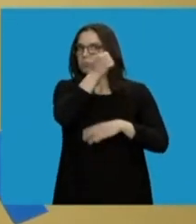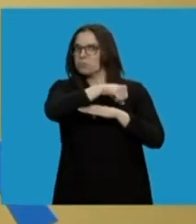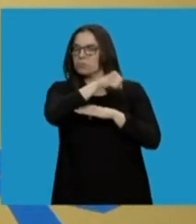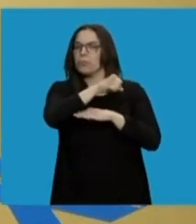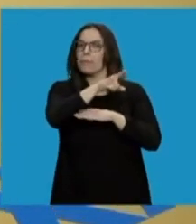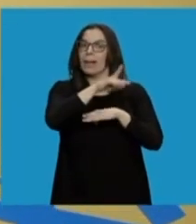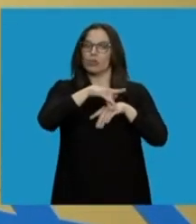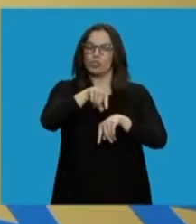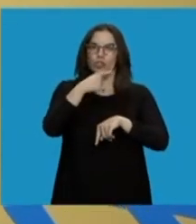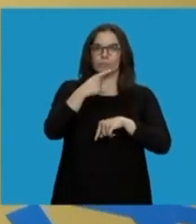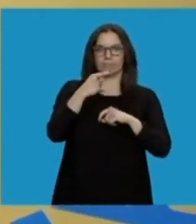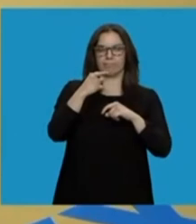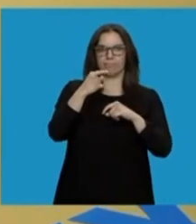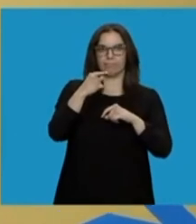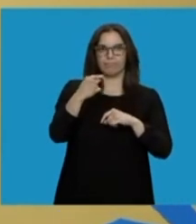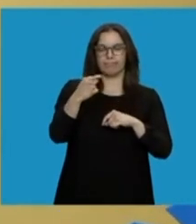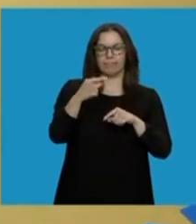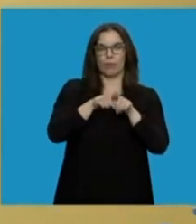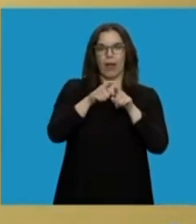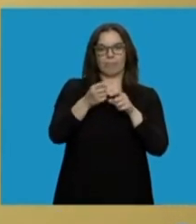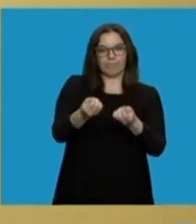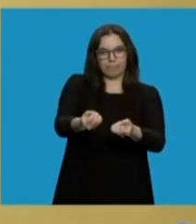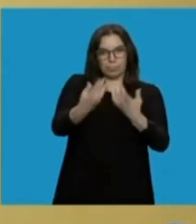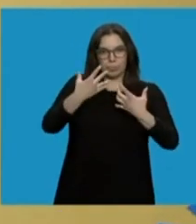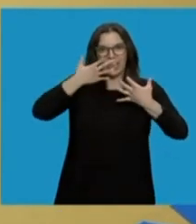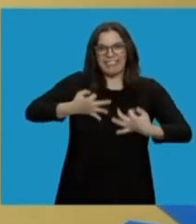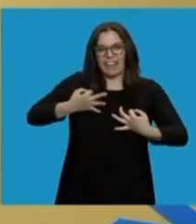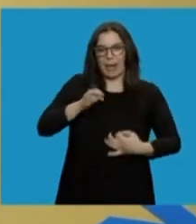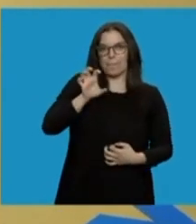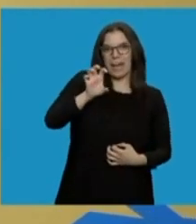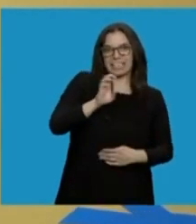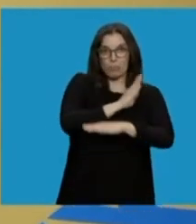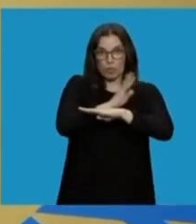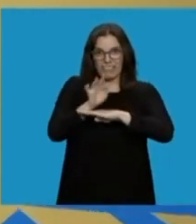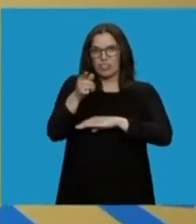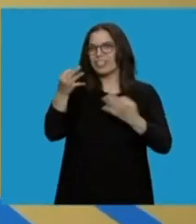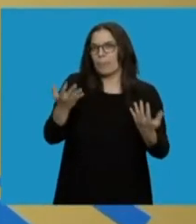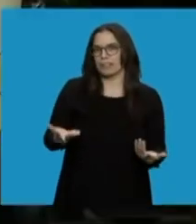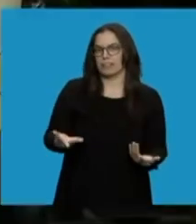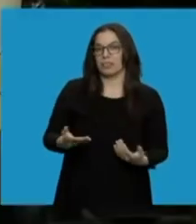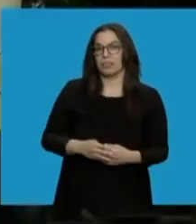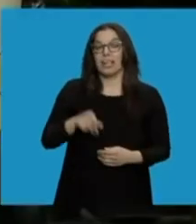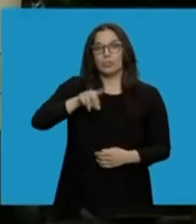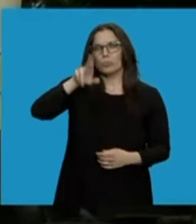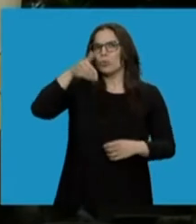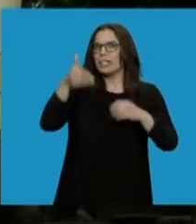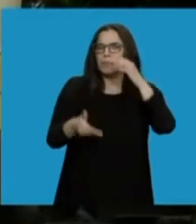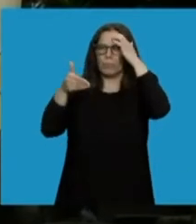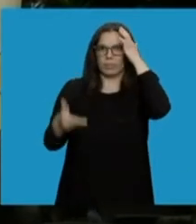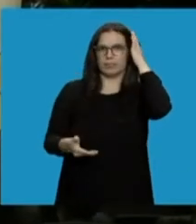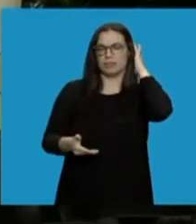decirnos lo que era la verdad de lo que estaba ocurriendo en ese país. Y eso es tan importante que